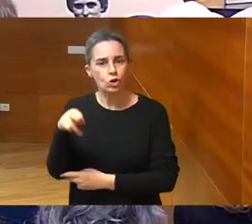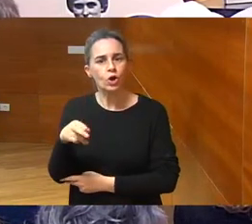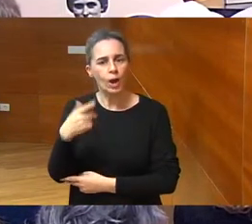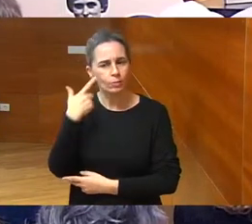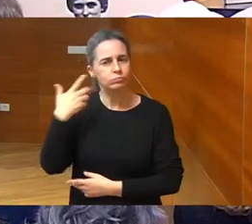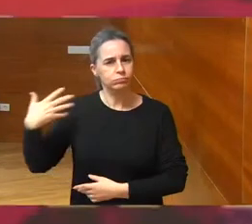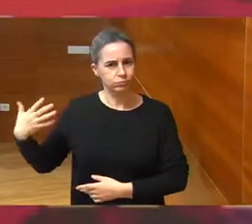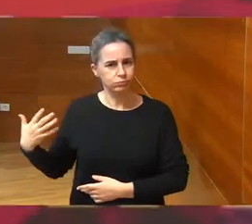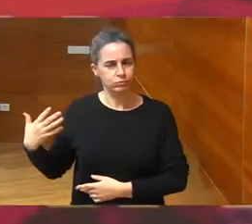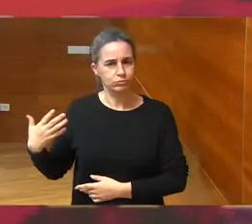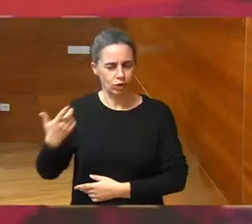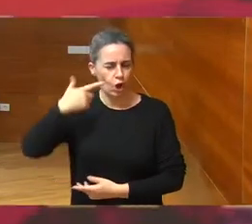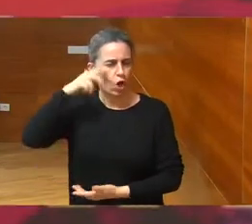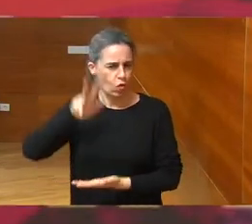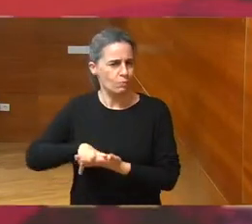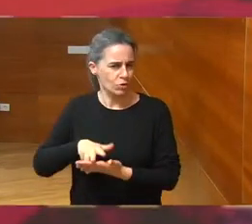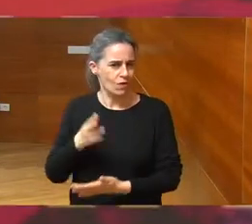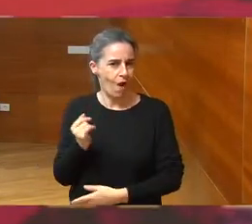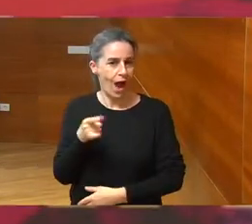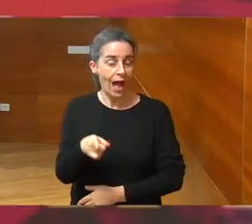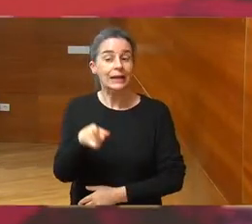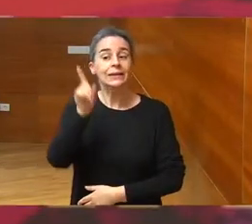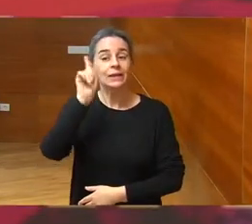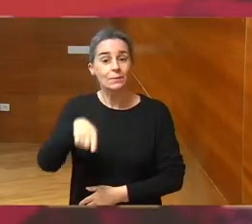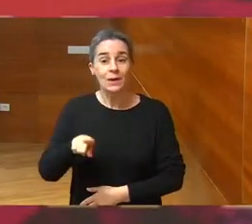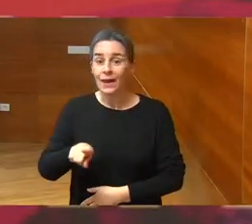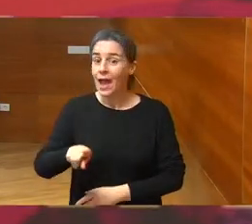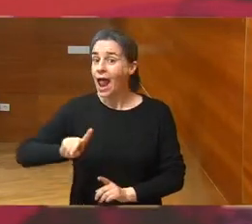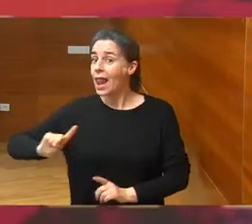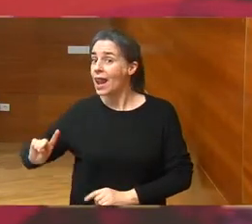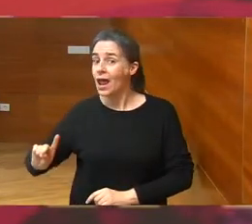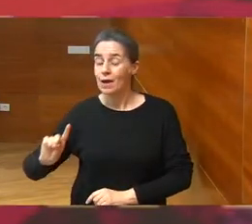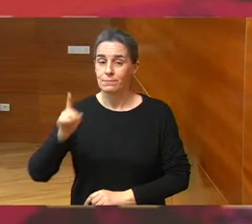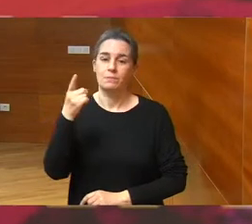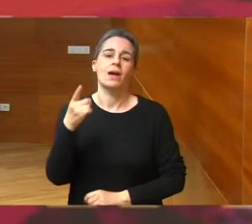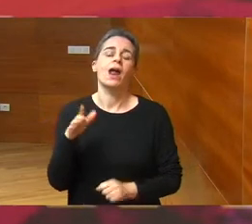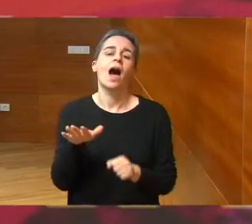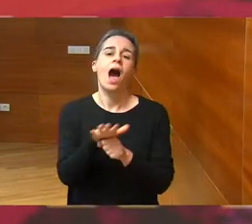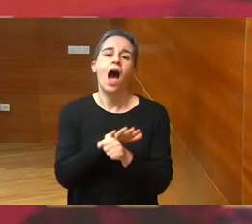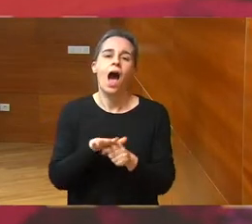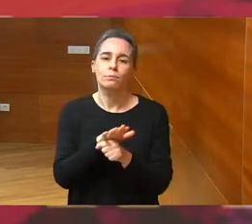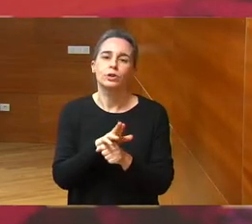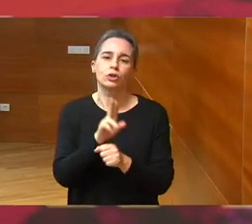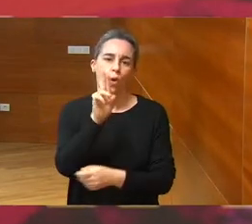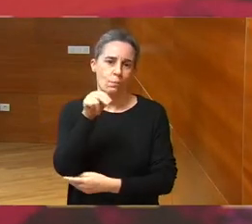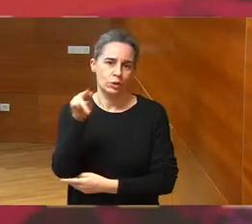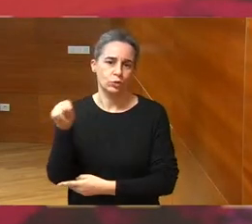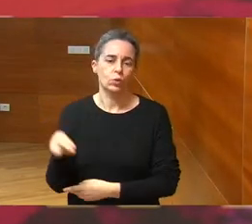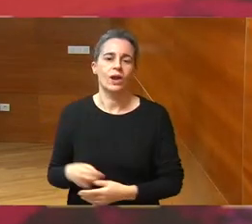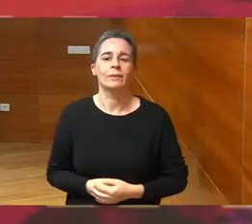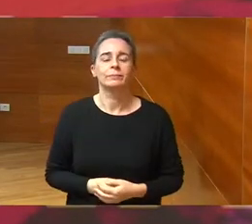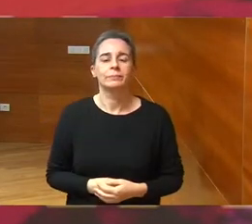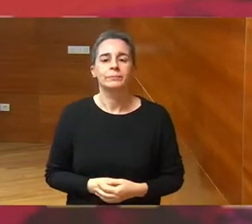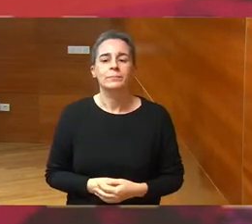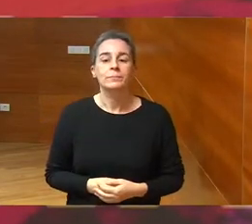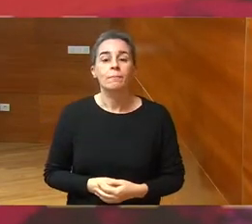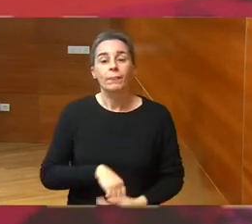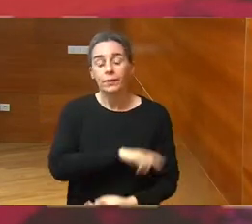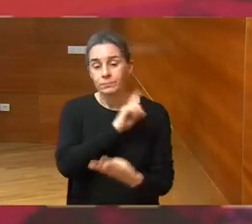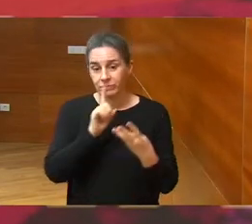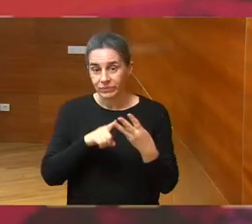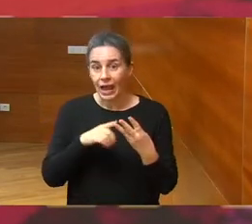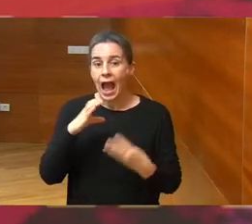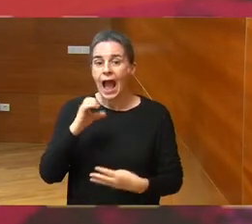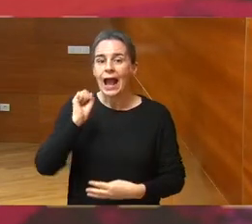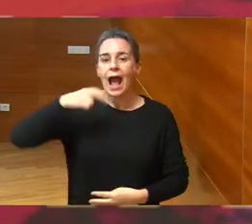realmente también un pioneyra no ha ido la pintura o cándidotero